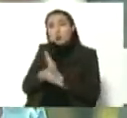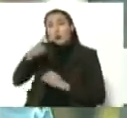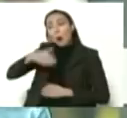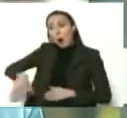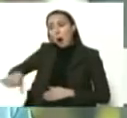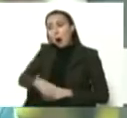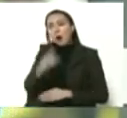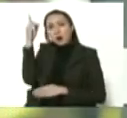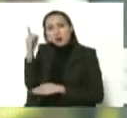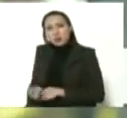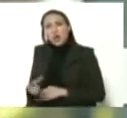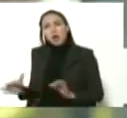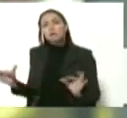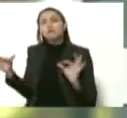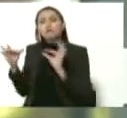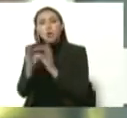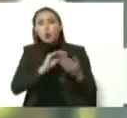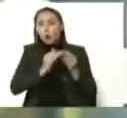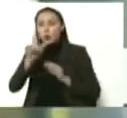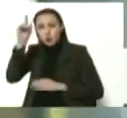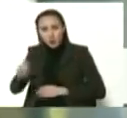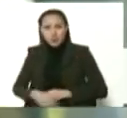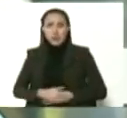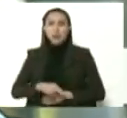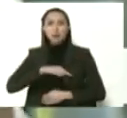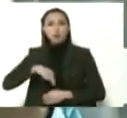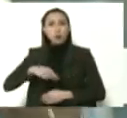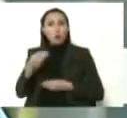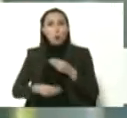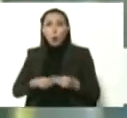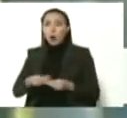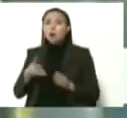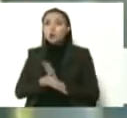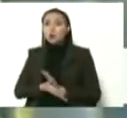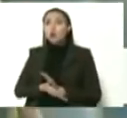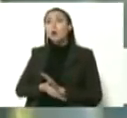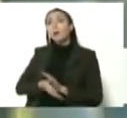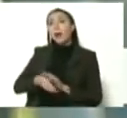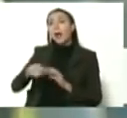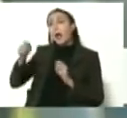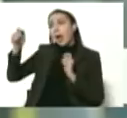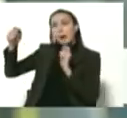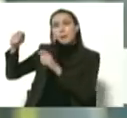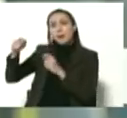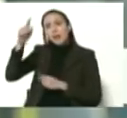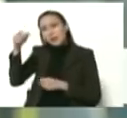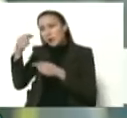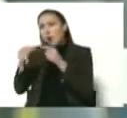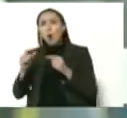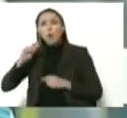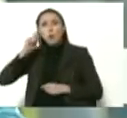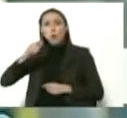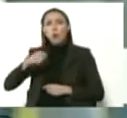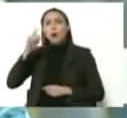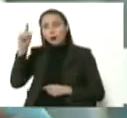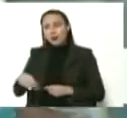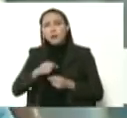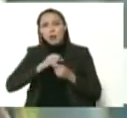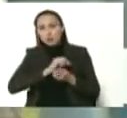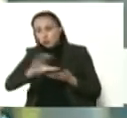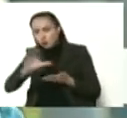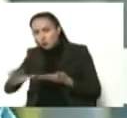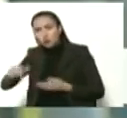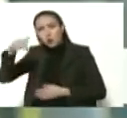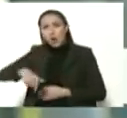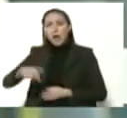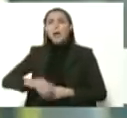las comunas, los consejos comunales, hemos confeccionado unas miles de piñatas con caramelos, con todo eso, que están siendo, que van a ser distribuidas esta semana